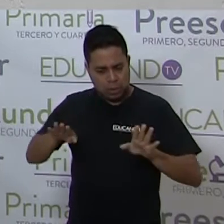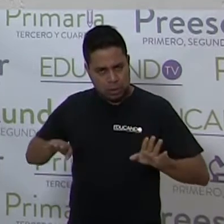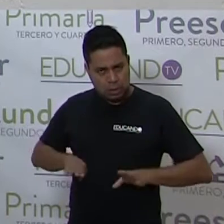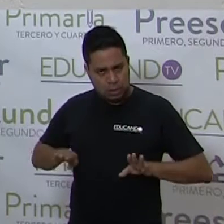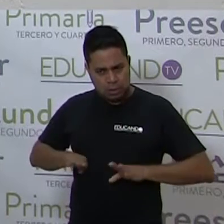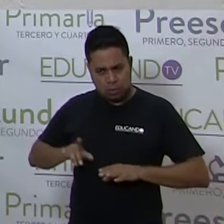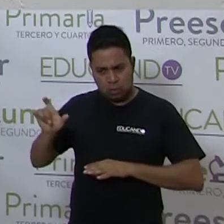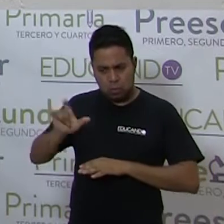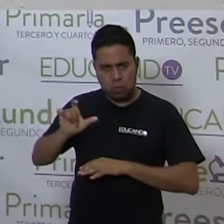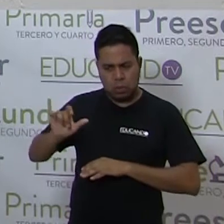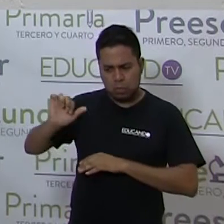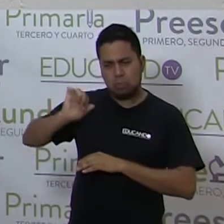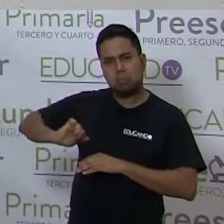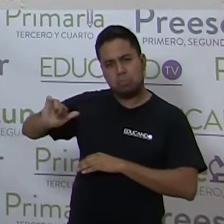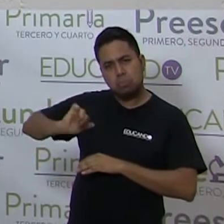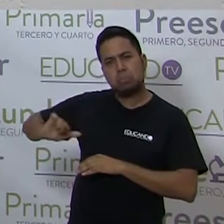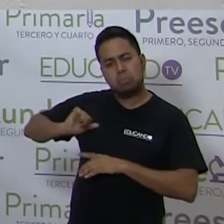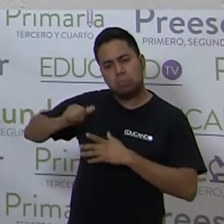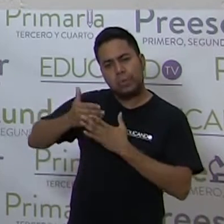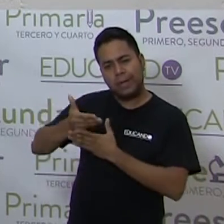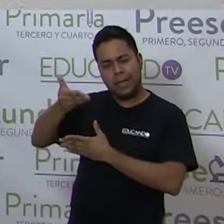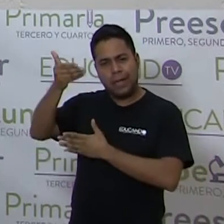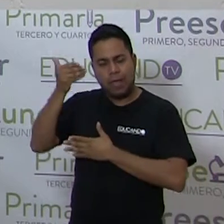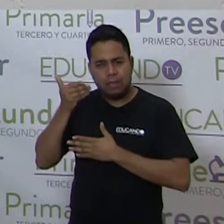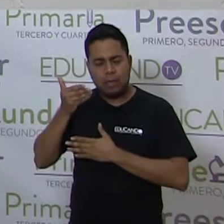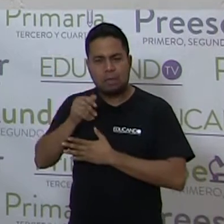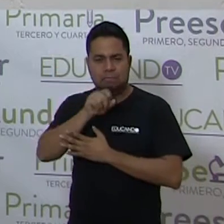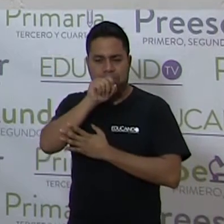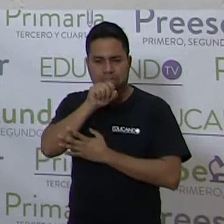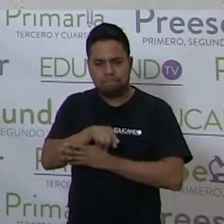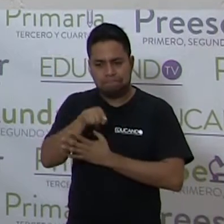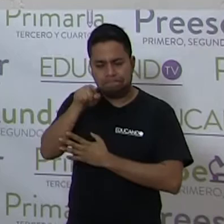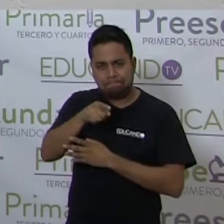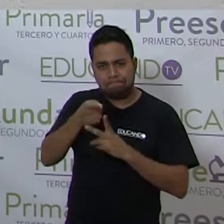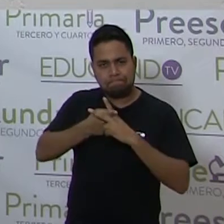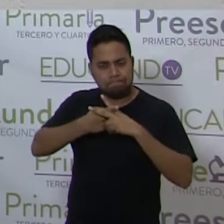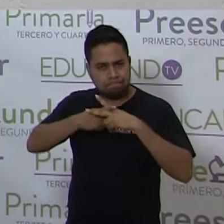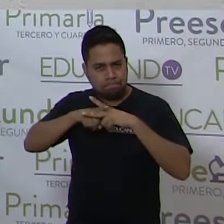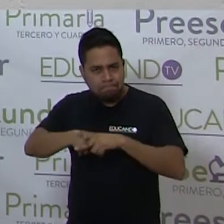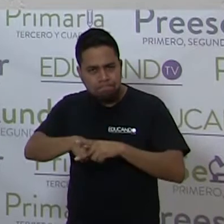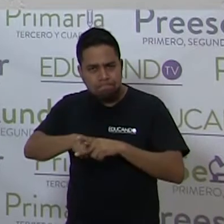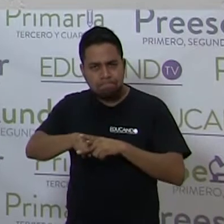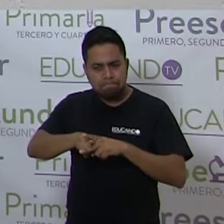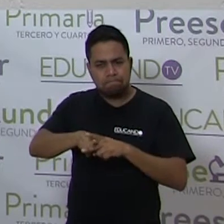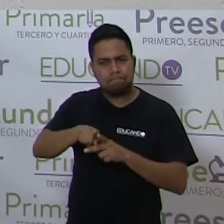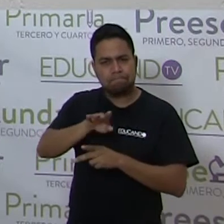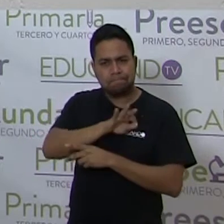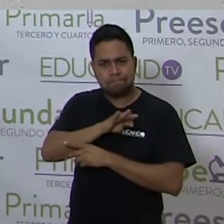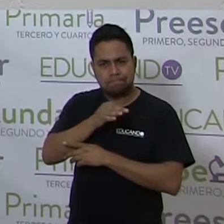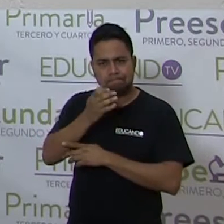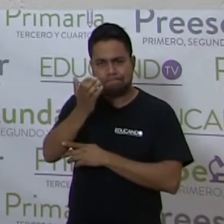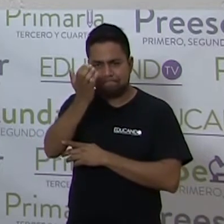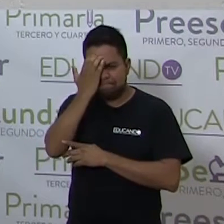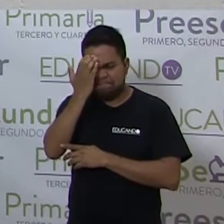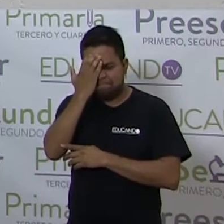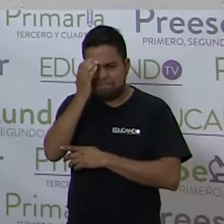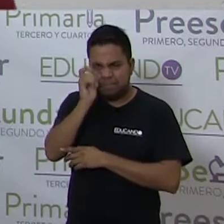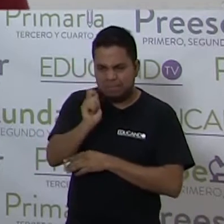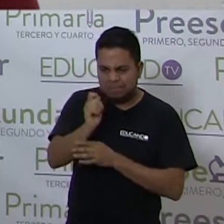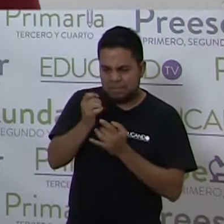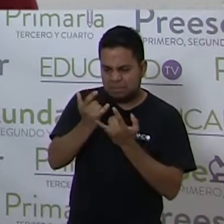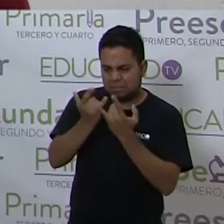la época y también nos permite adentrarnos al pensamiento de una época en